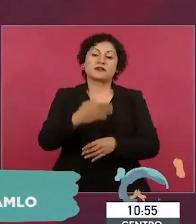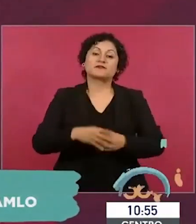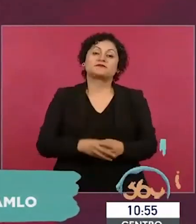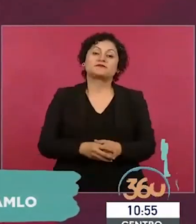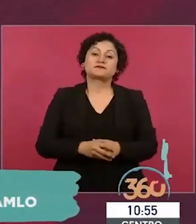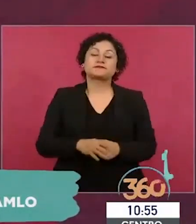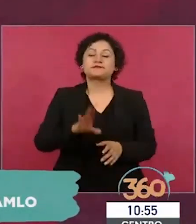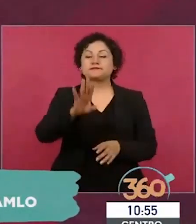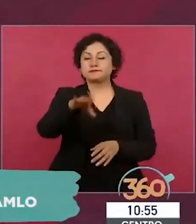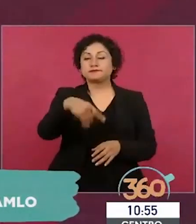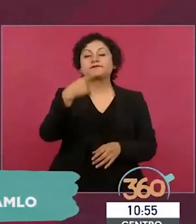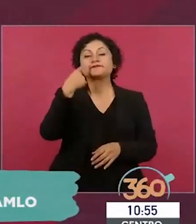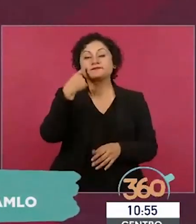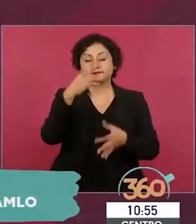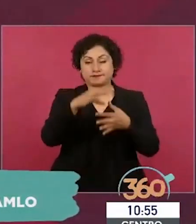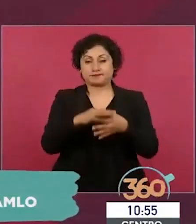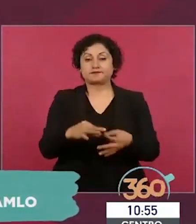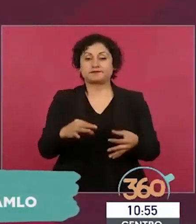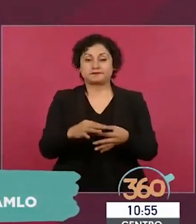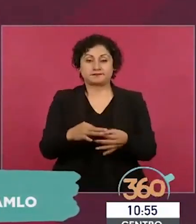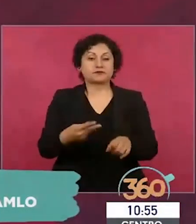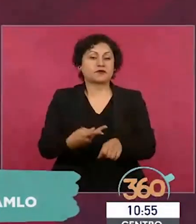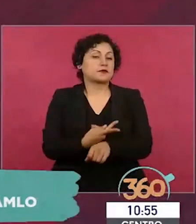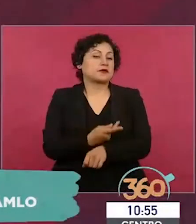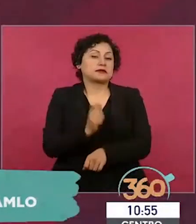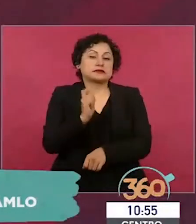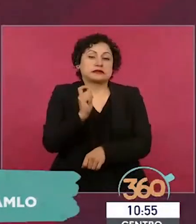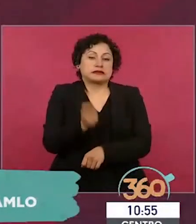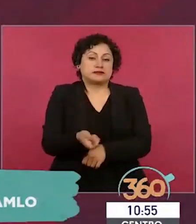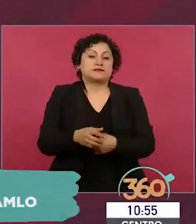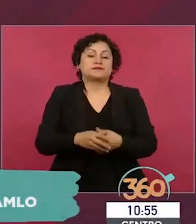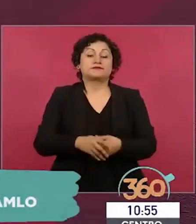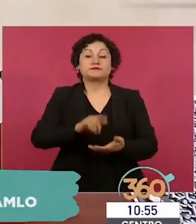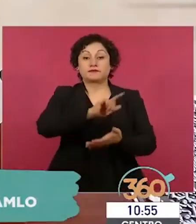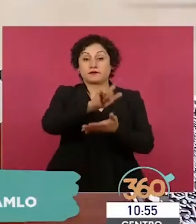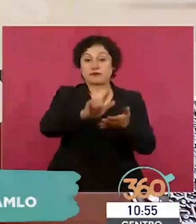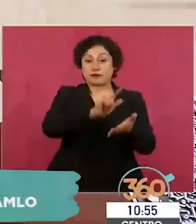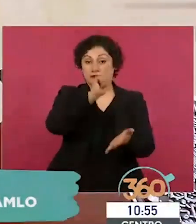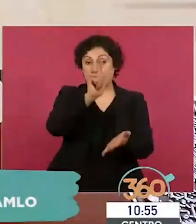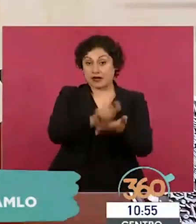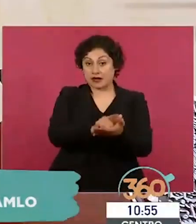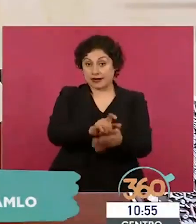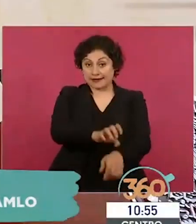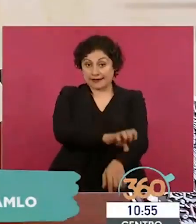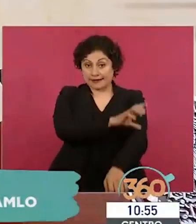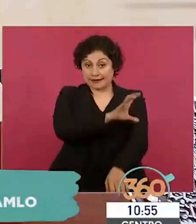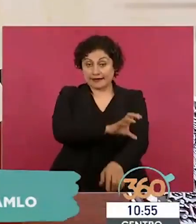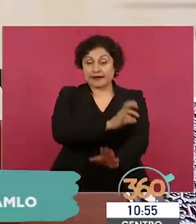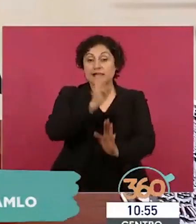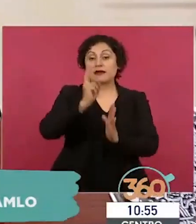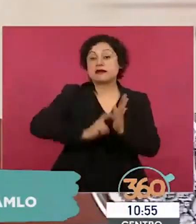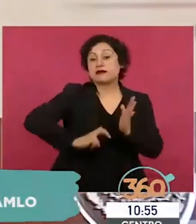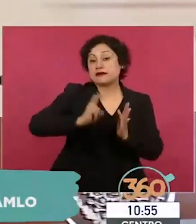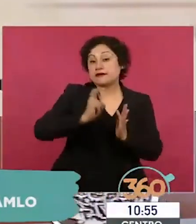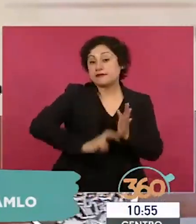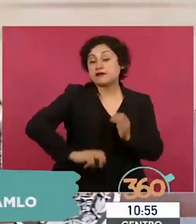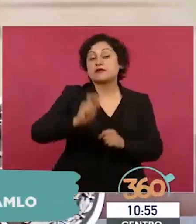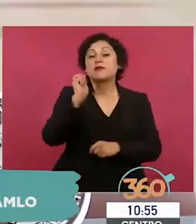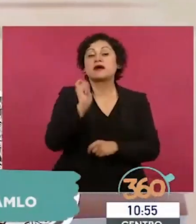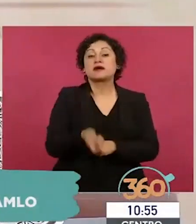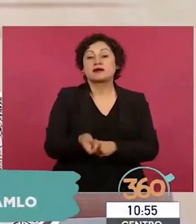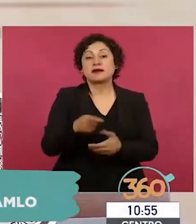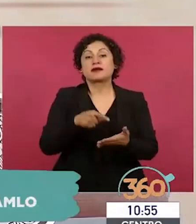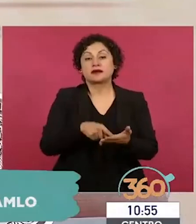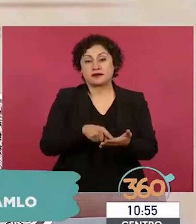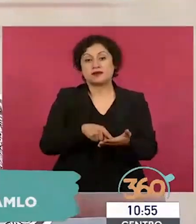qué pasa con todo esto no con la reforma energética se entregaron bloques